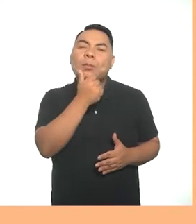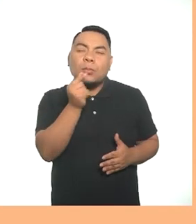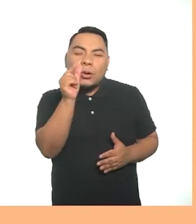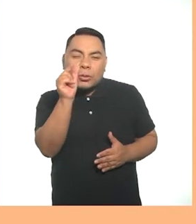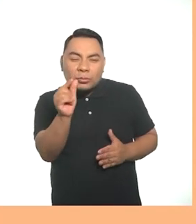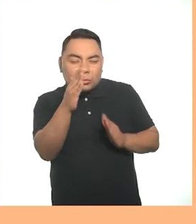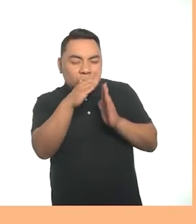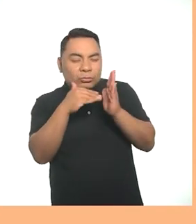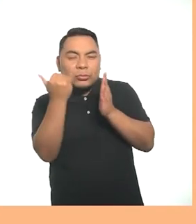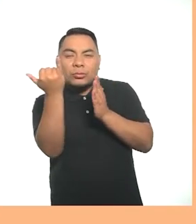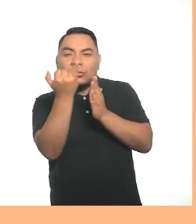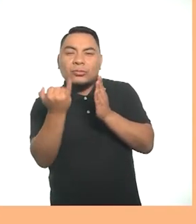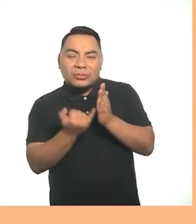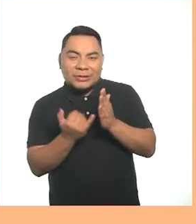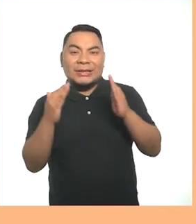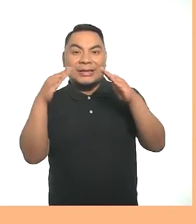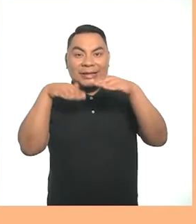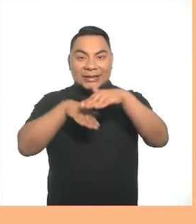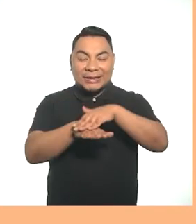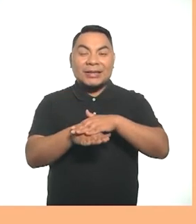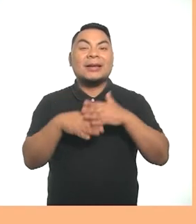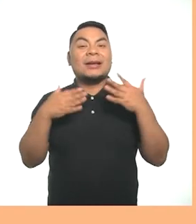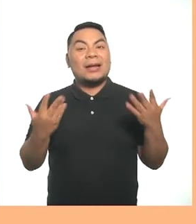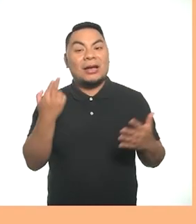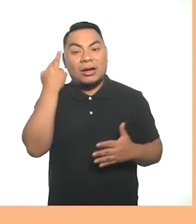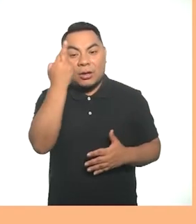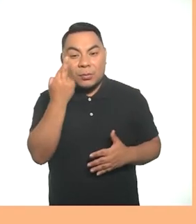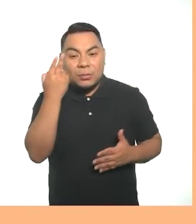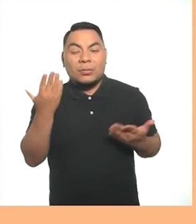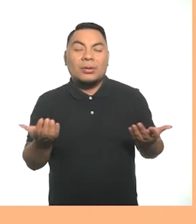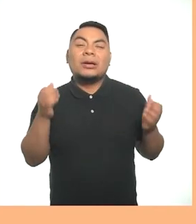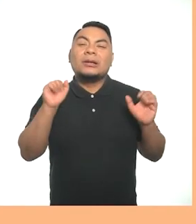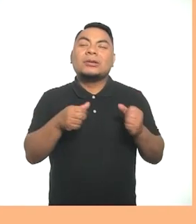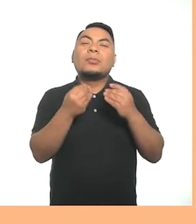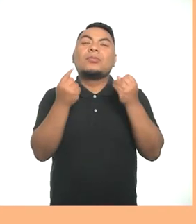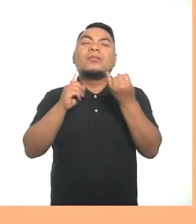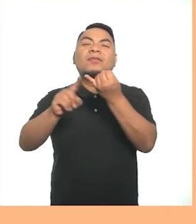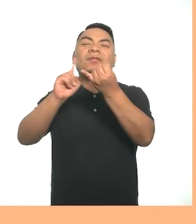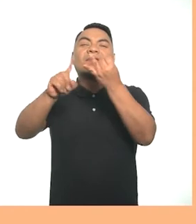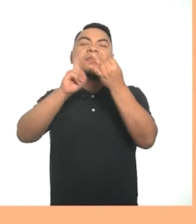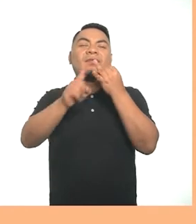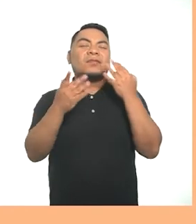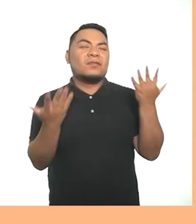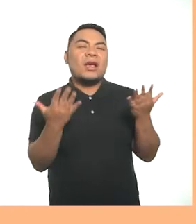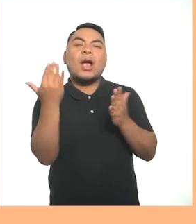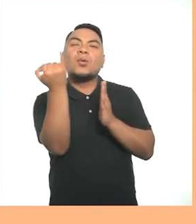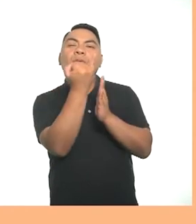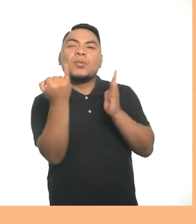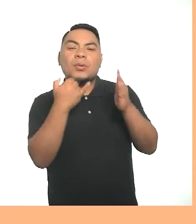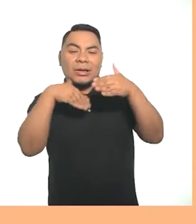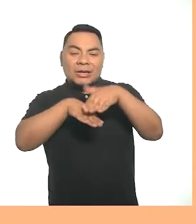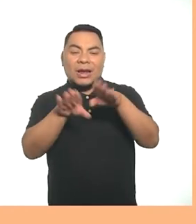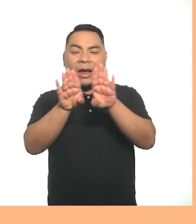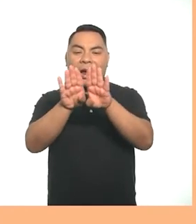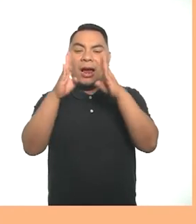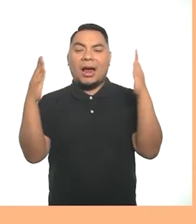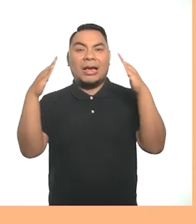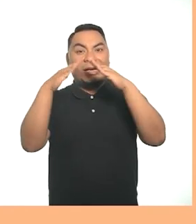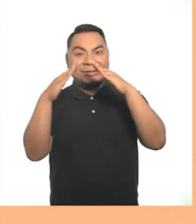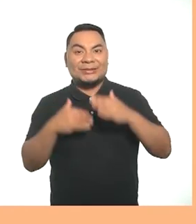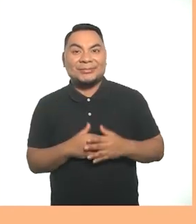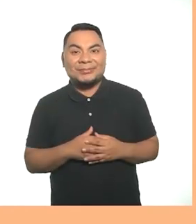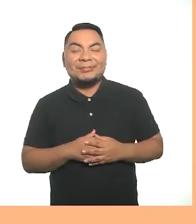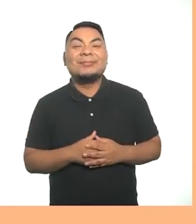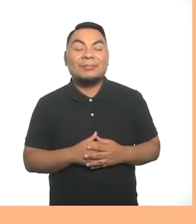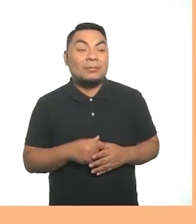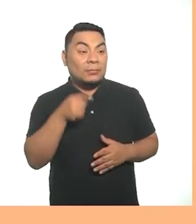más pequeñas que la caja. Por eso, caben muchas figuras en un retablo.